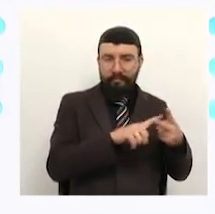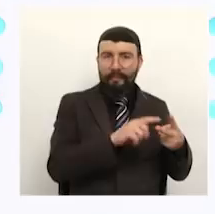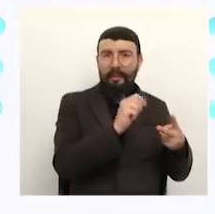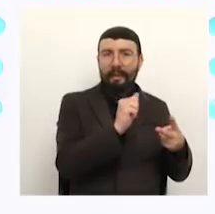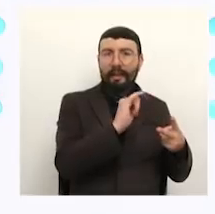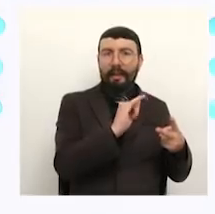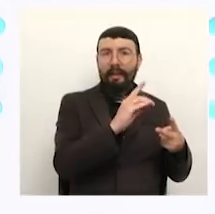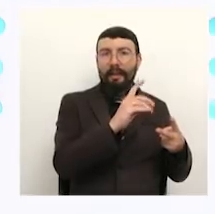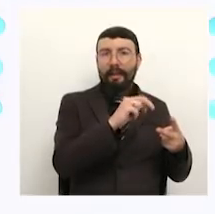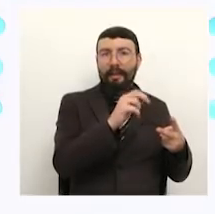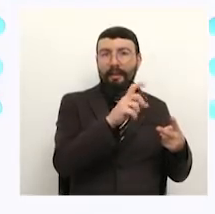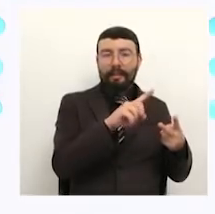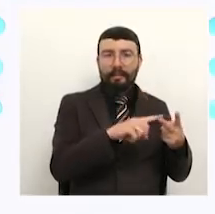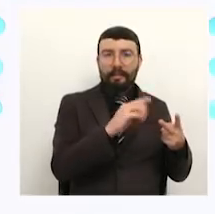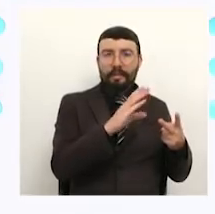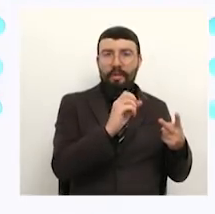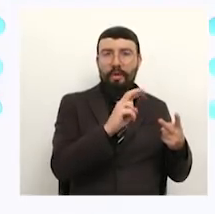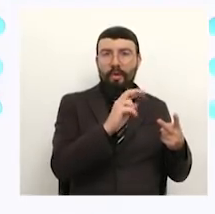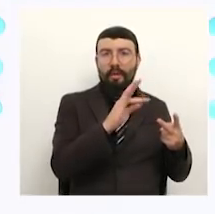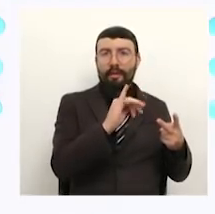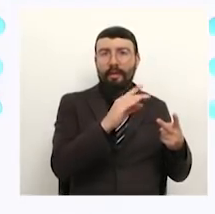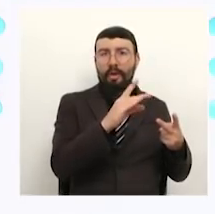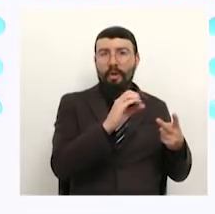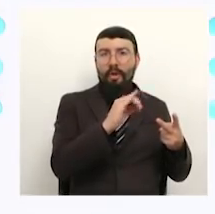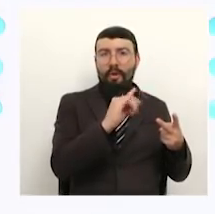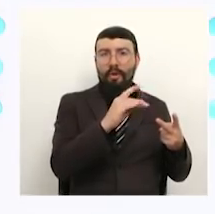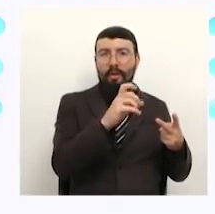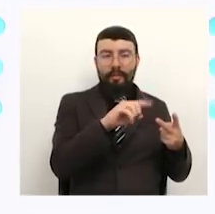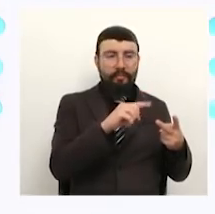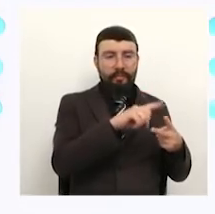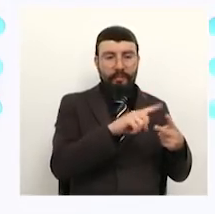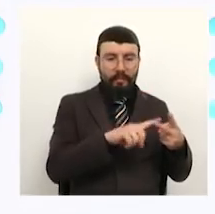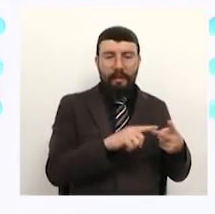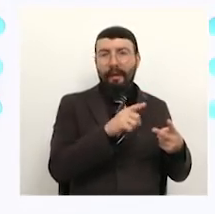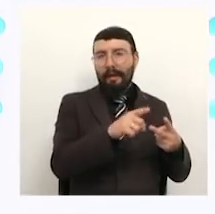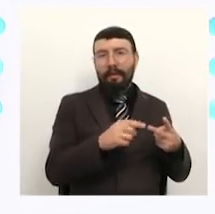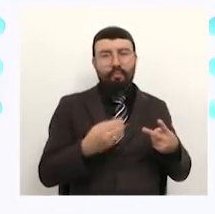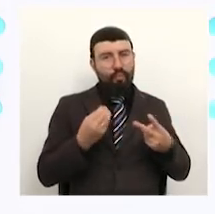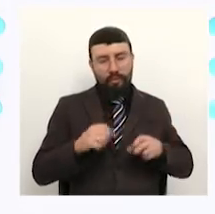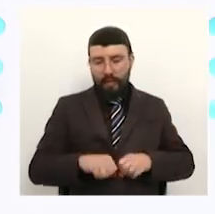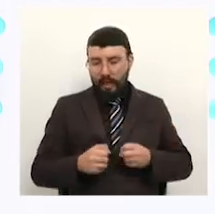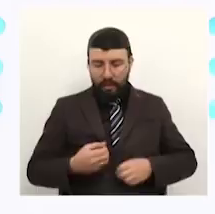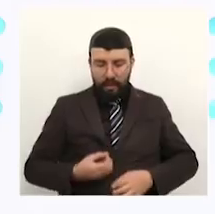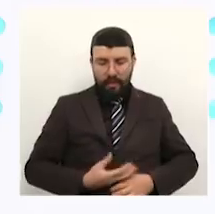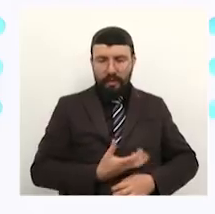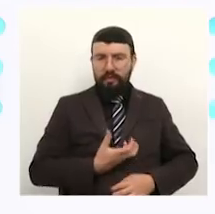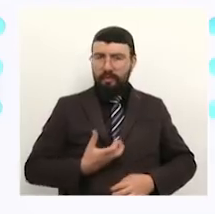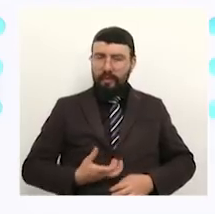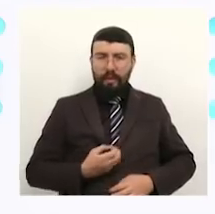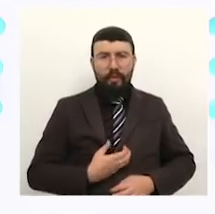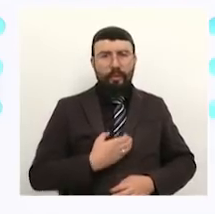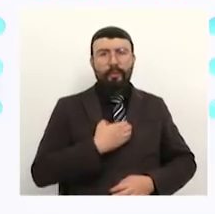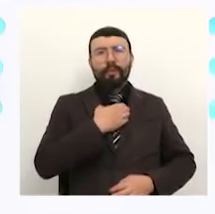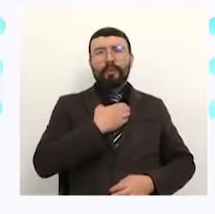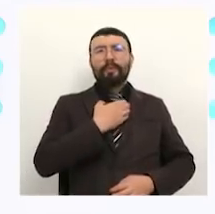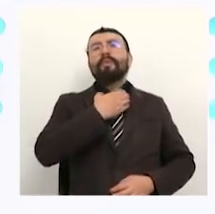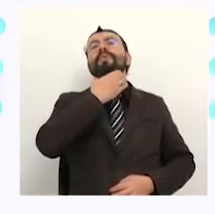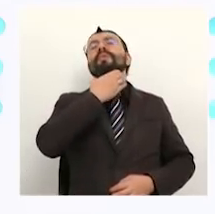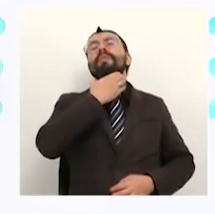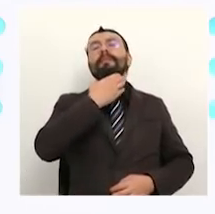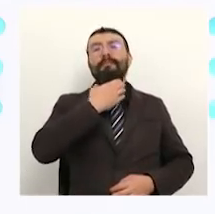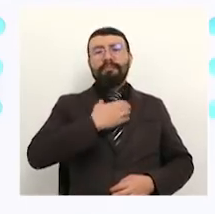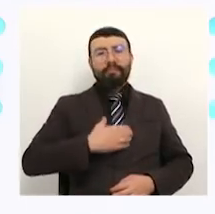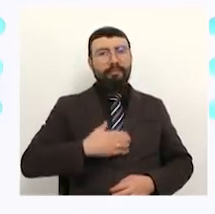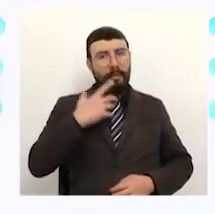y son grandes productores de daño en la mucosa grasas gástrica de reflujo gastroesofágico de esofagitis que es la inflamación